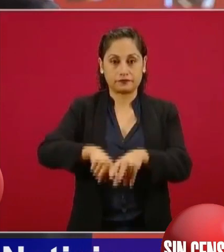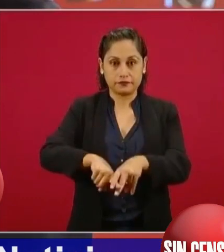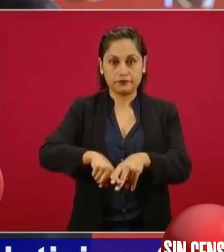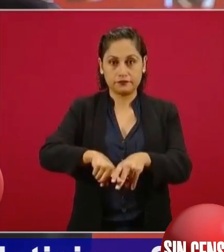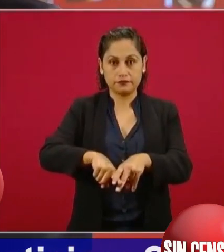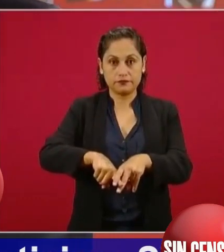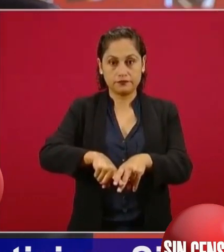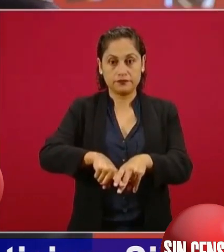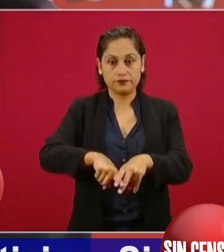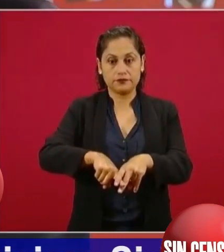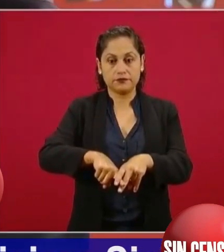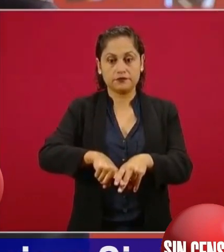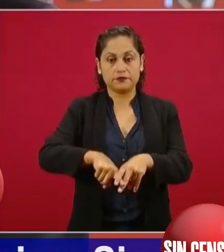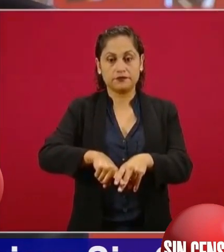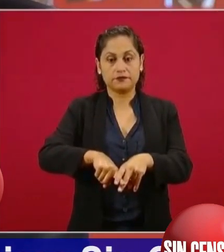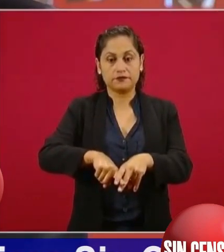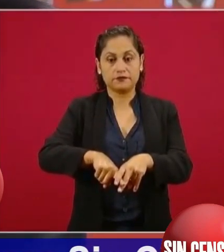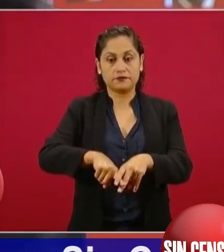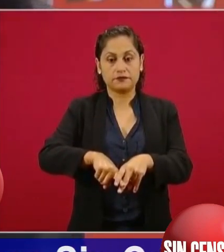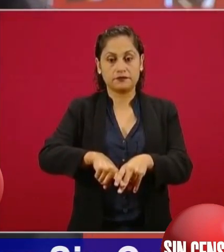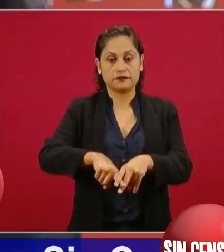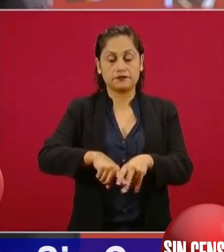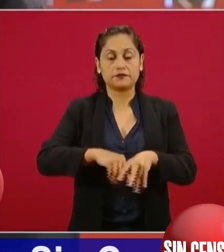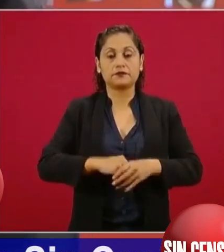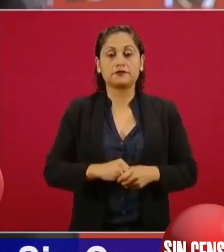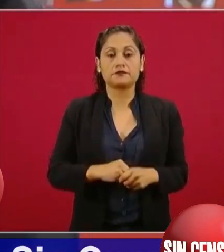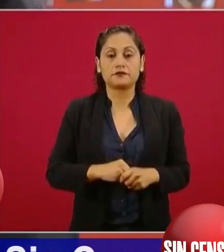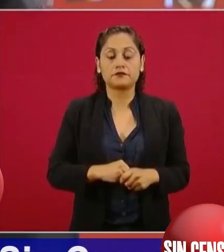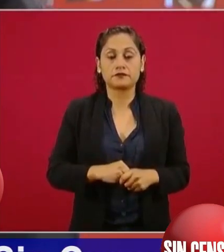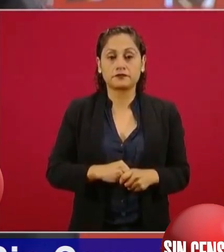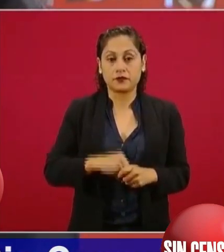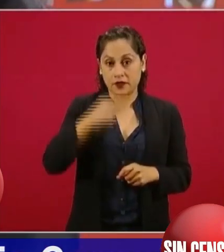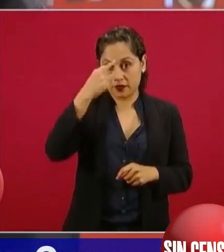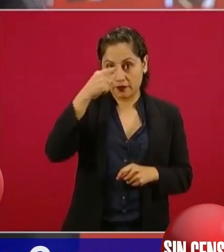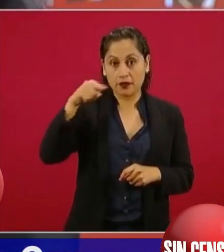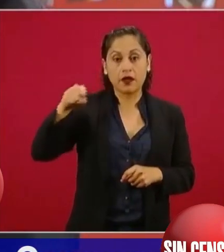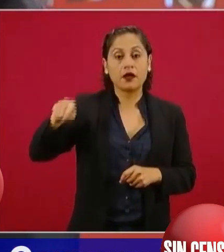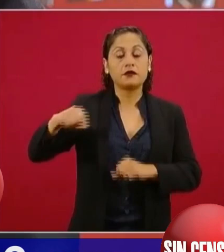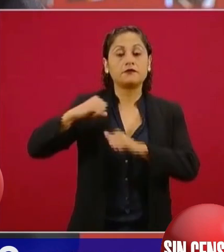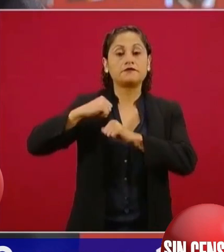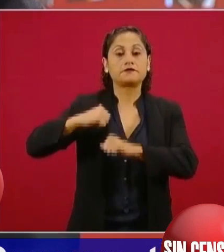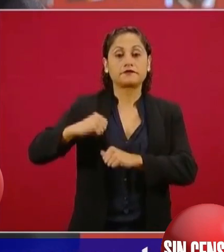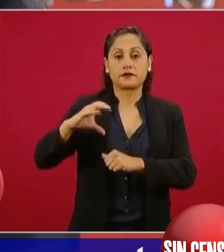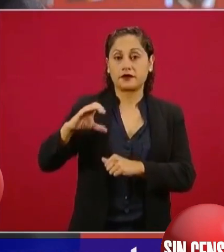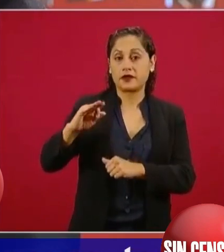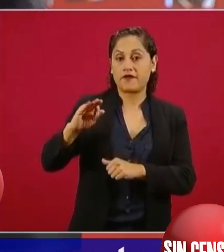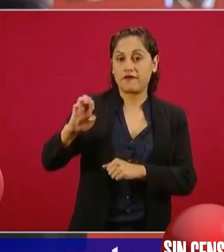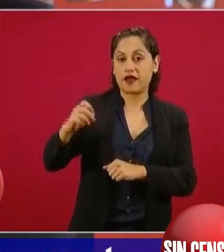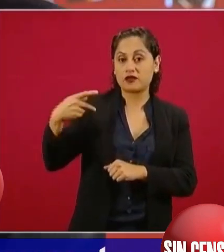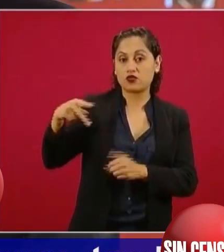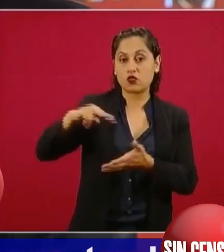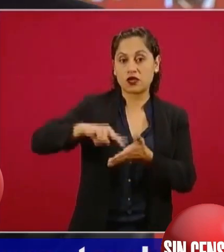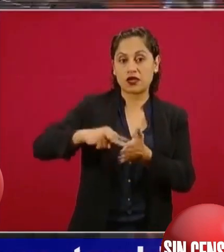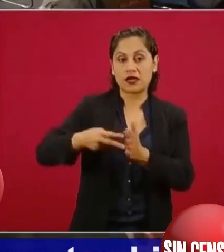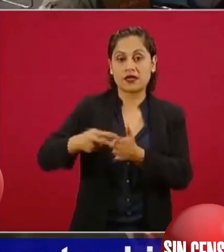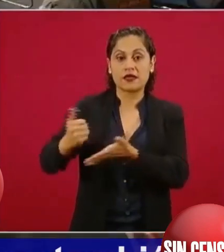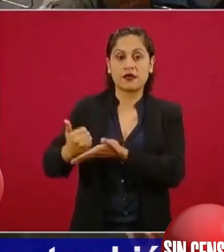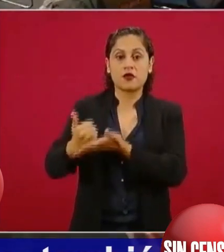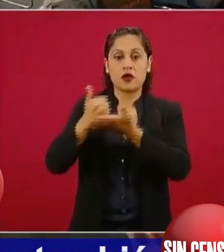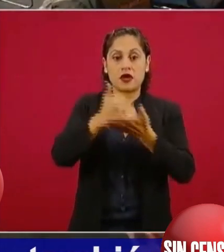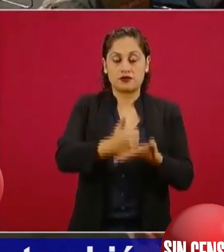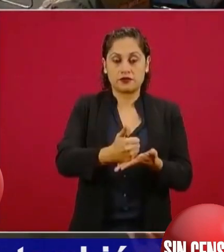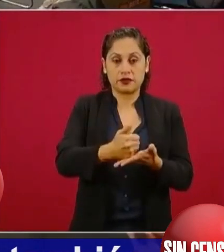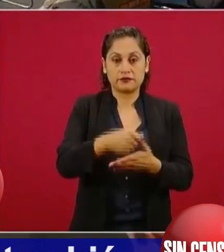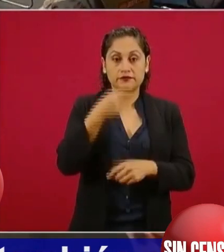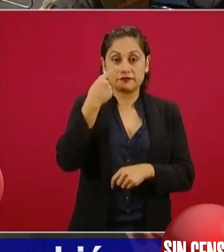para empezar los trabajos con los ingenieros de la Comisión Federal de Electricidad. Entonces, ahí no hay dinero,